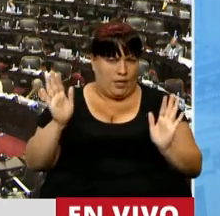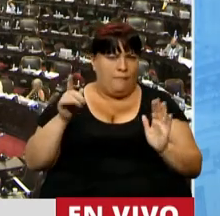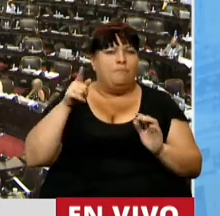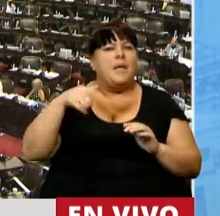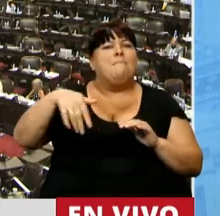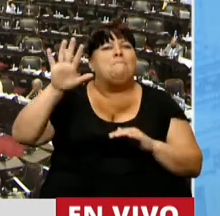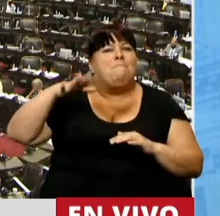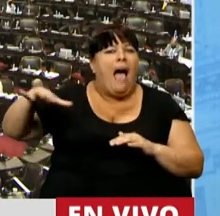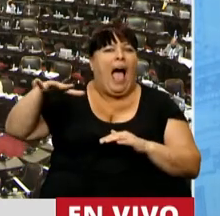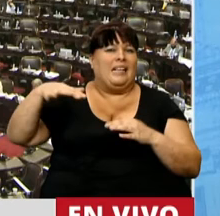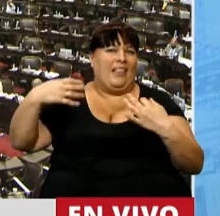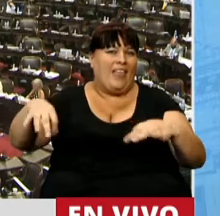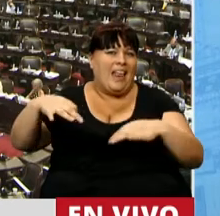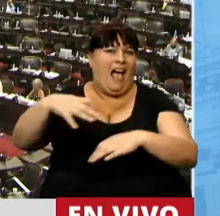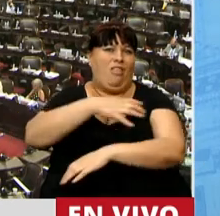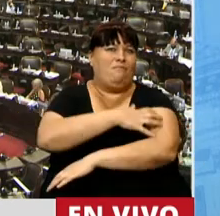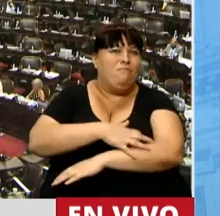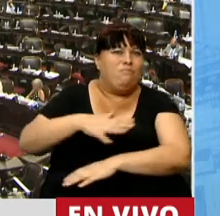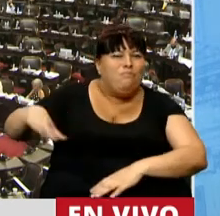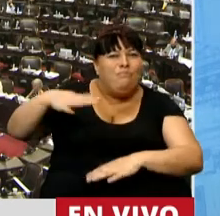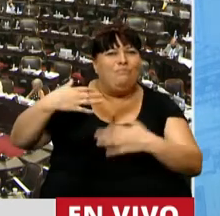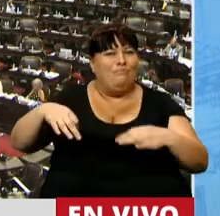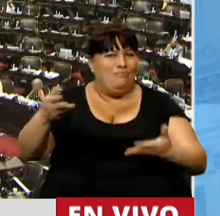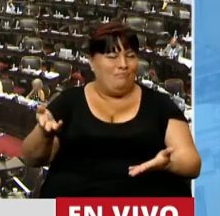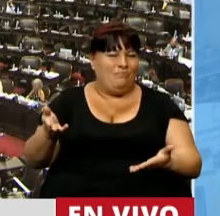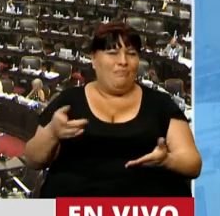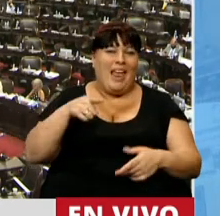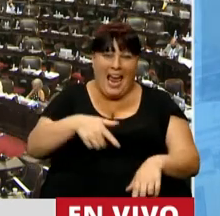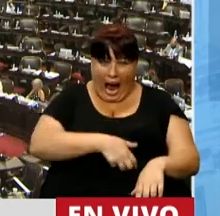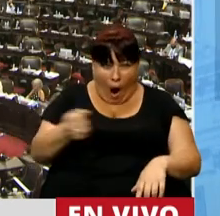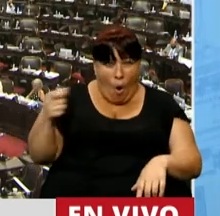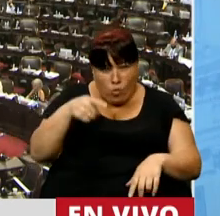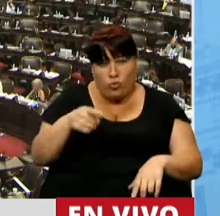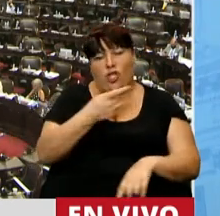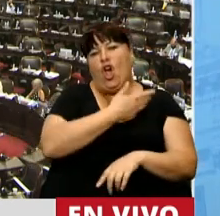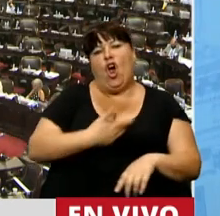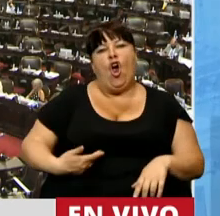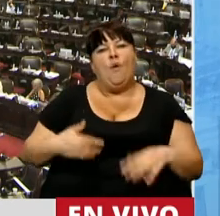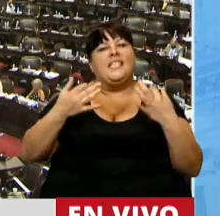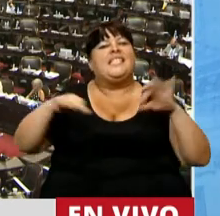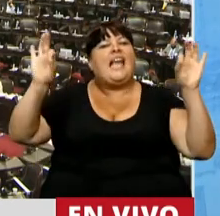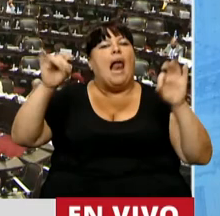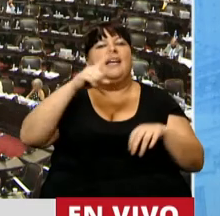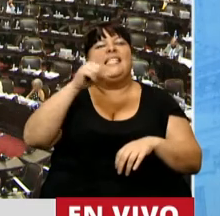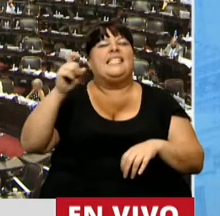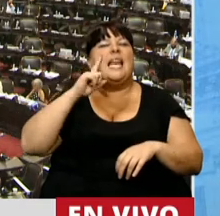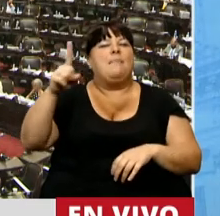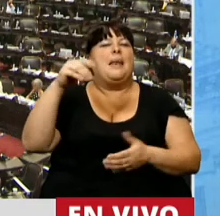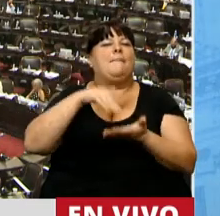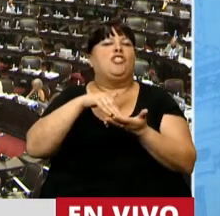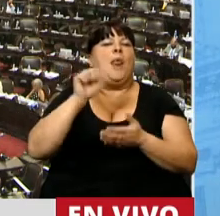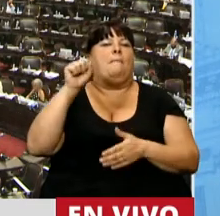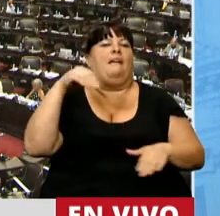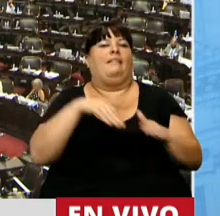sector más vulnerable de la población con este ajuste el gobierno se ahorro más de 100 mil millones